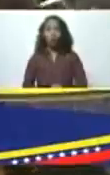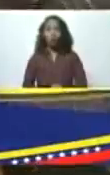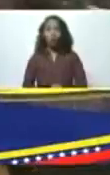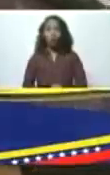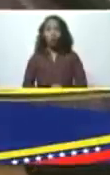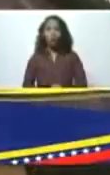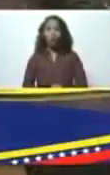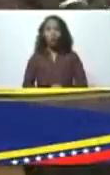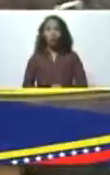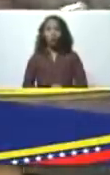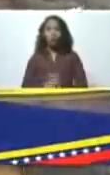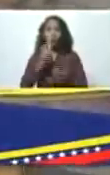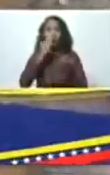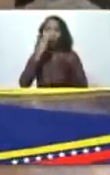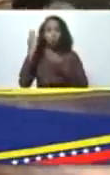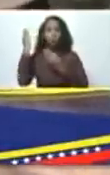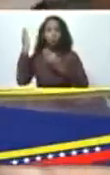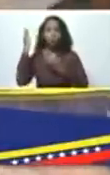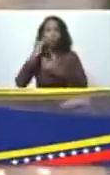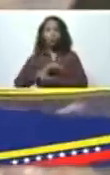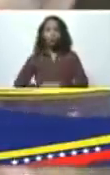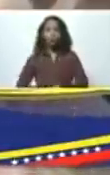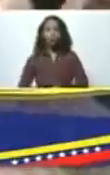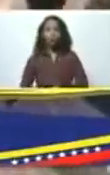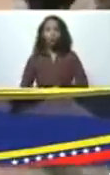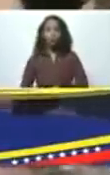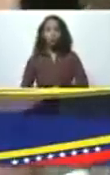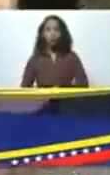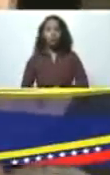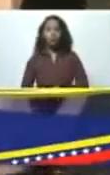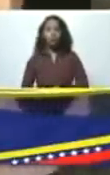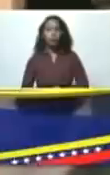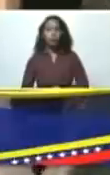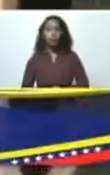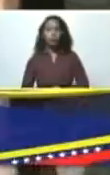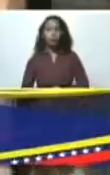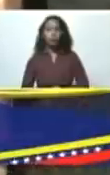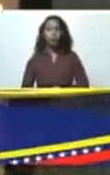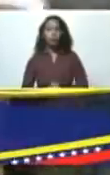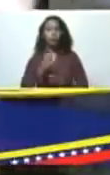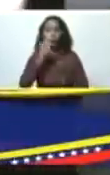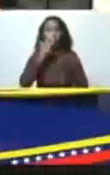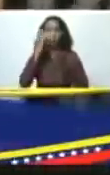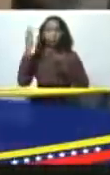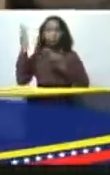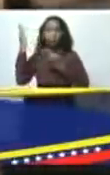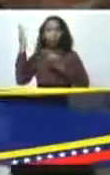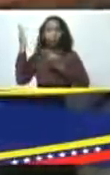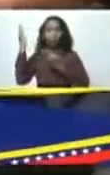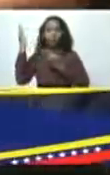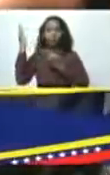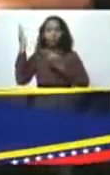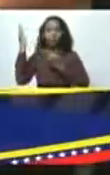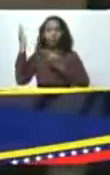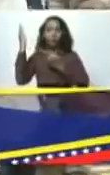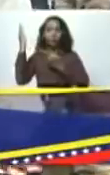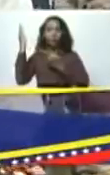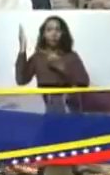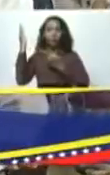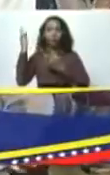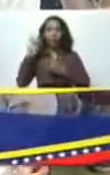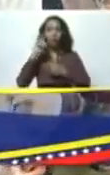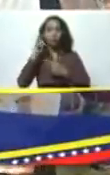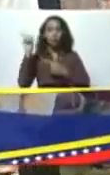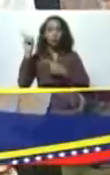¿Ah? Bueno. Y las paletas, mira. Las paletas, mira. Dale paleta. María,